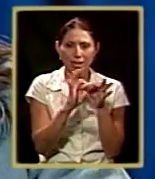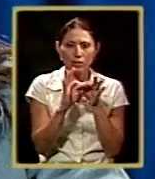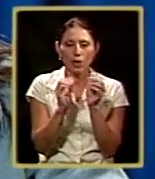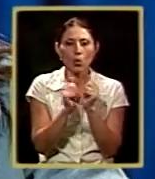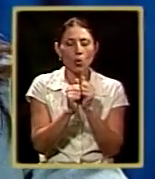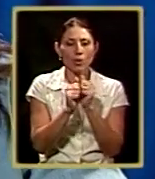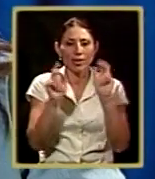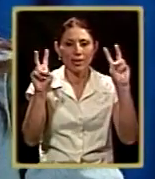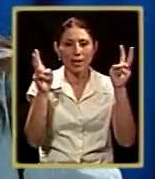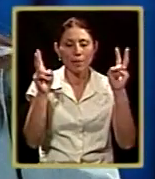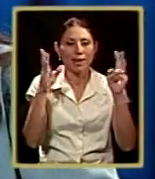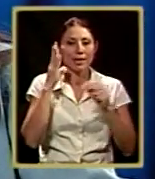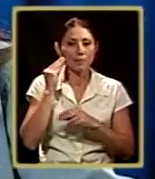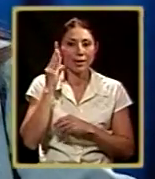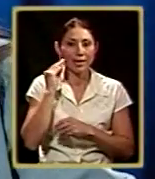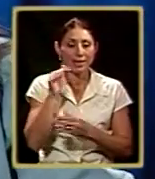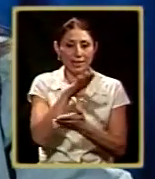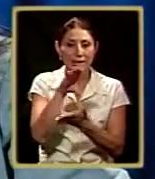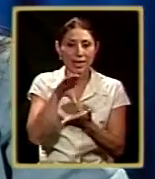Managua,